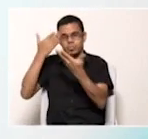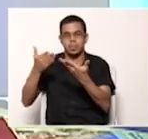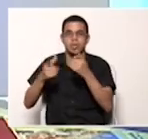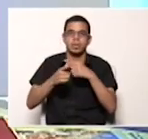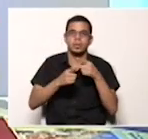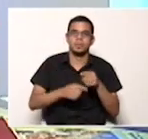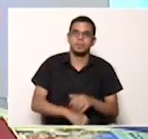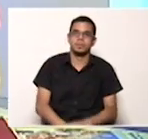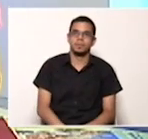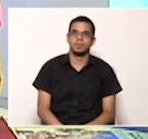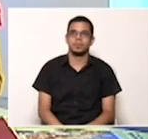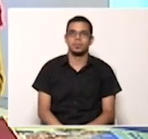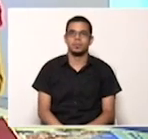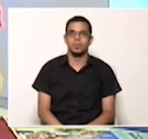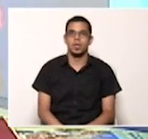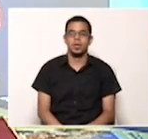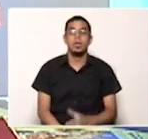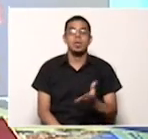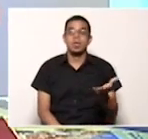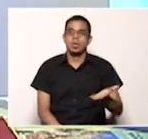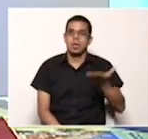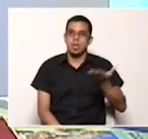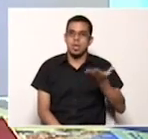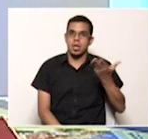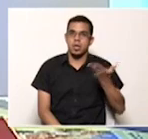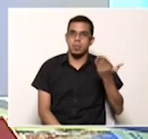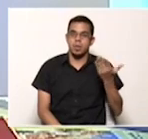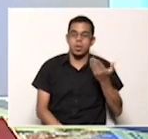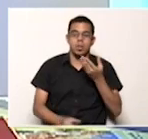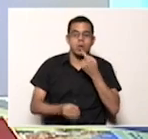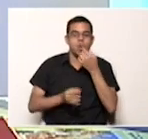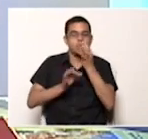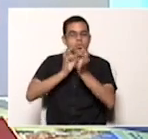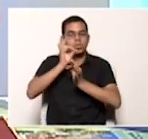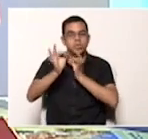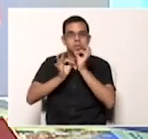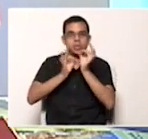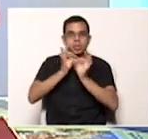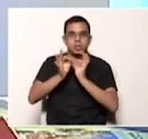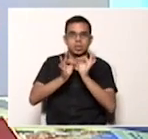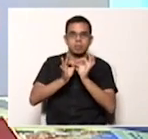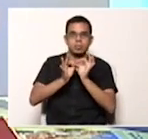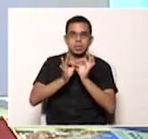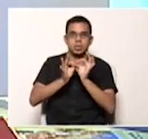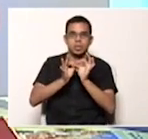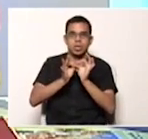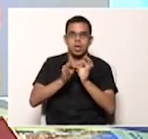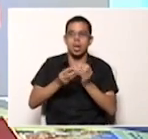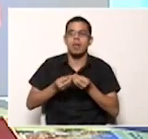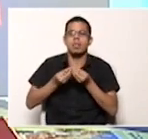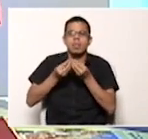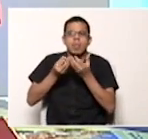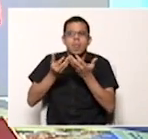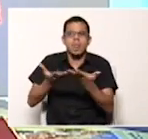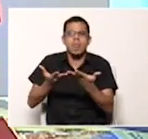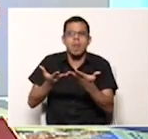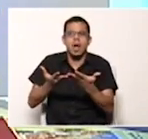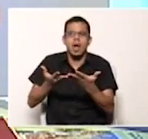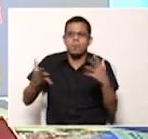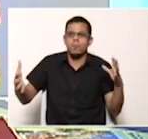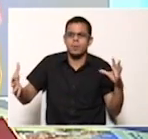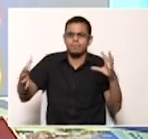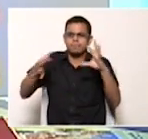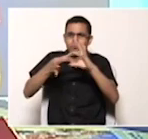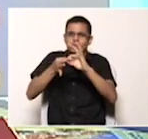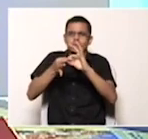este aprendizaje. Es importante, como lo decía la especialista, crear esa conexión emocional